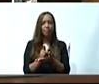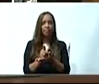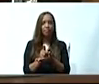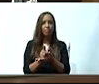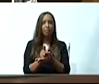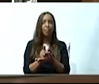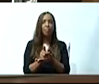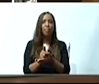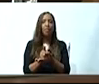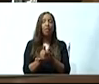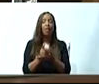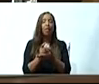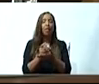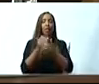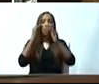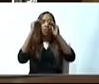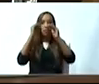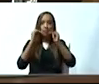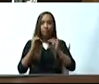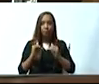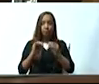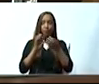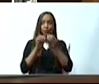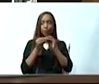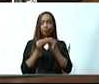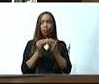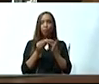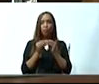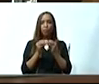12.1 es el...